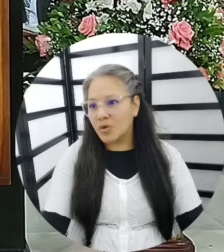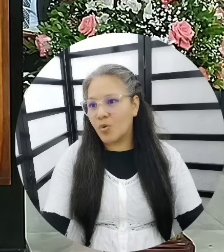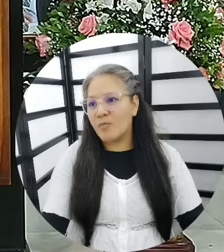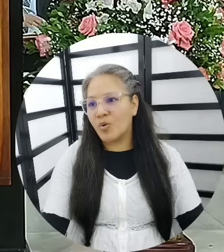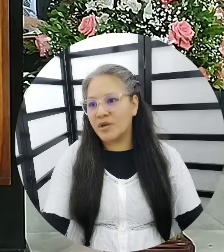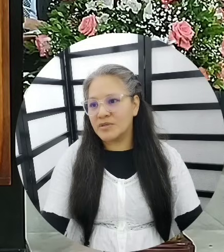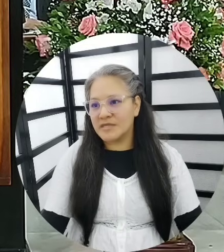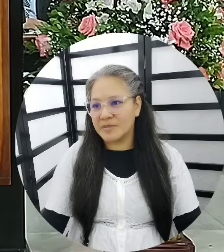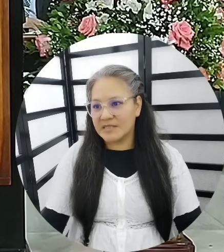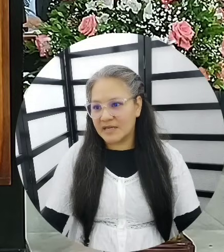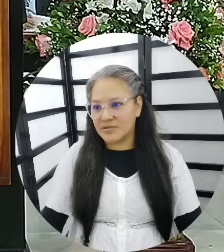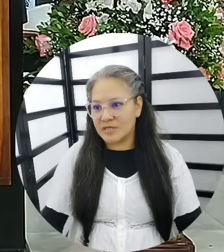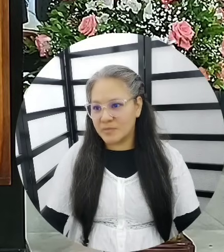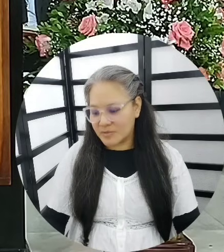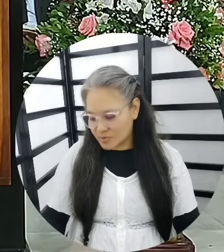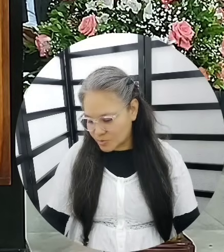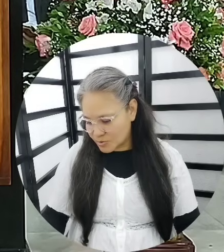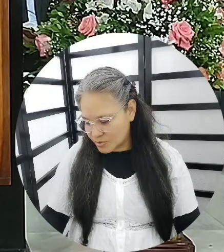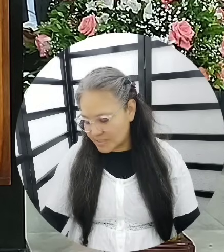¡Gloria a Dios!